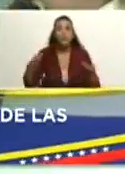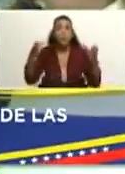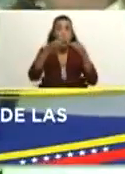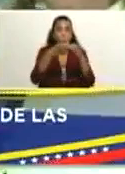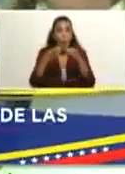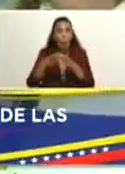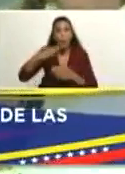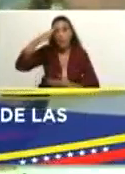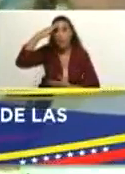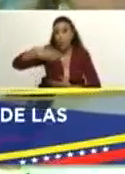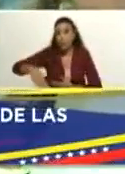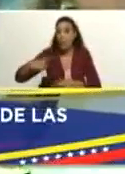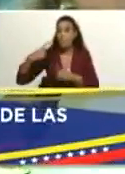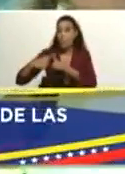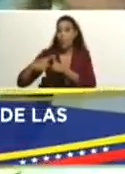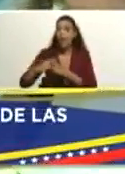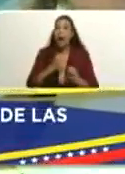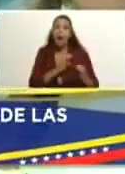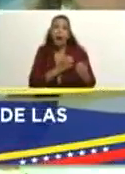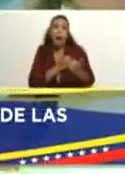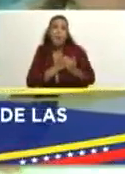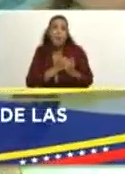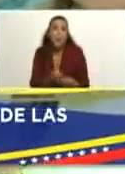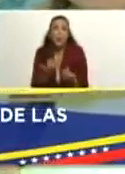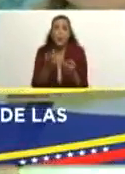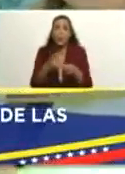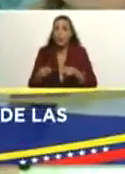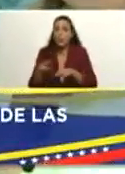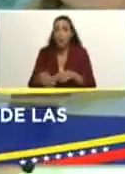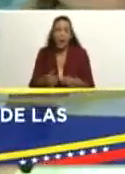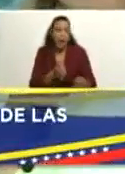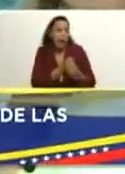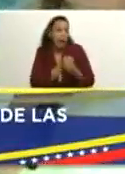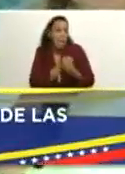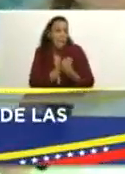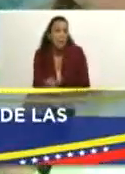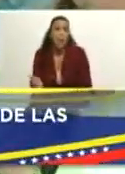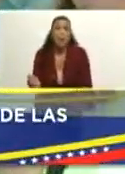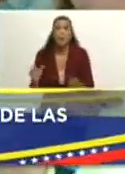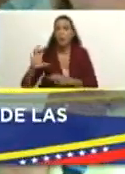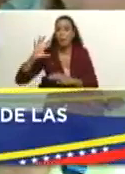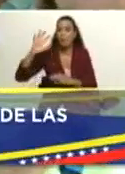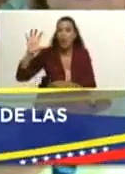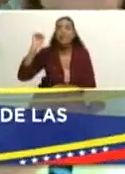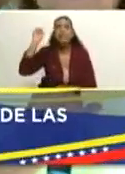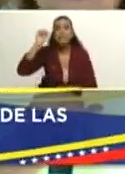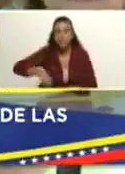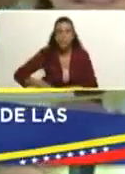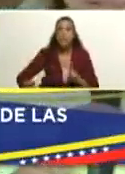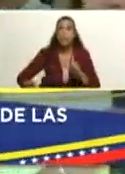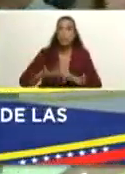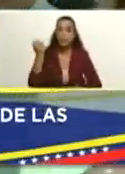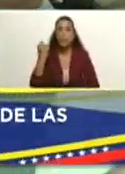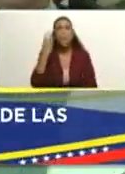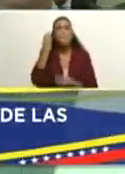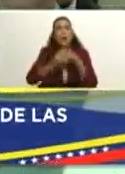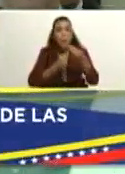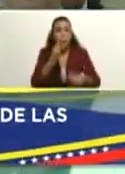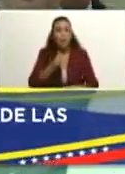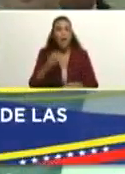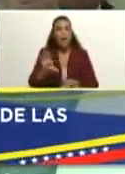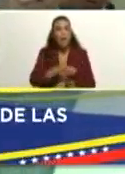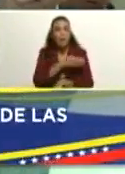educación, amor por nuestros niños, amor por la patria, sí se puede, Venezuela. Vamos a ver esta